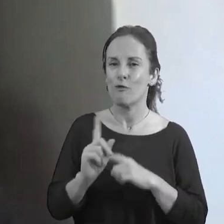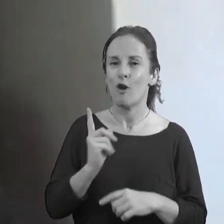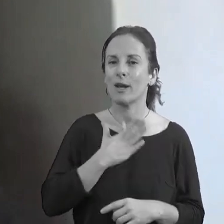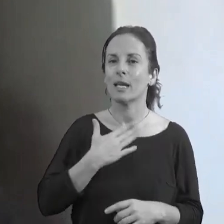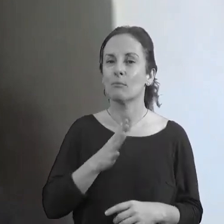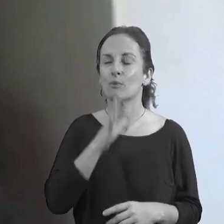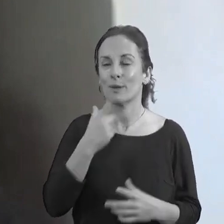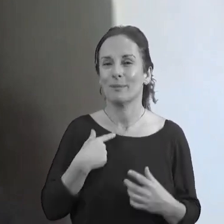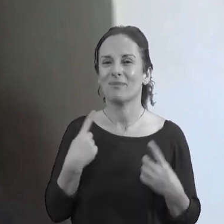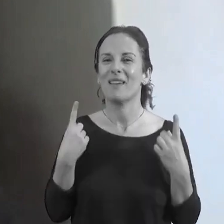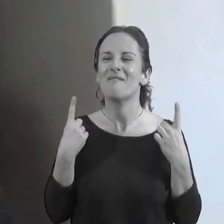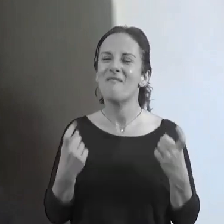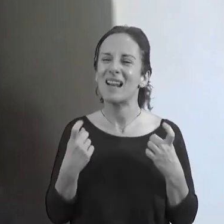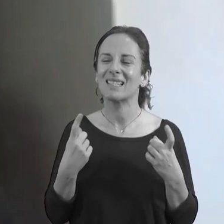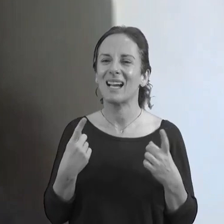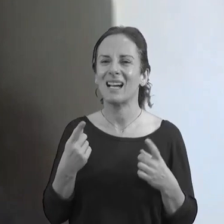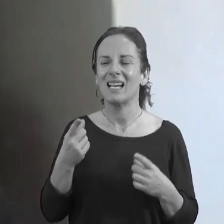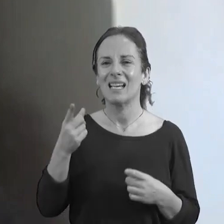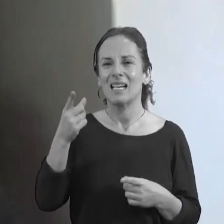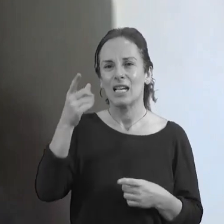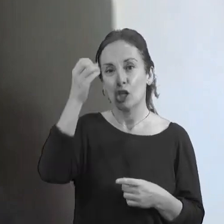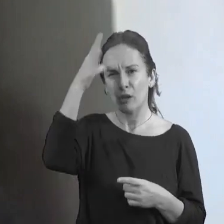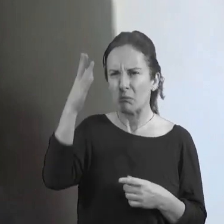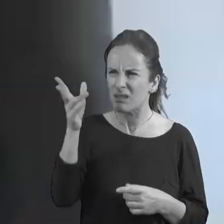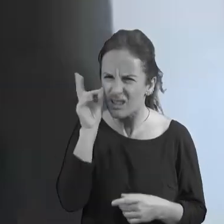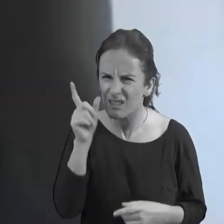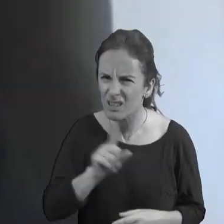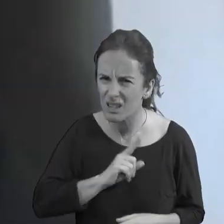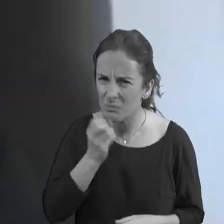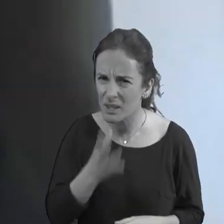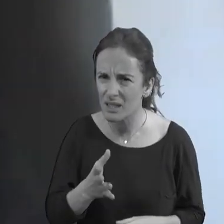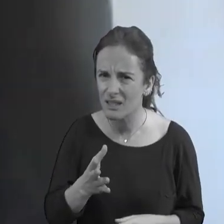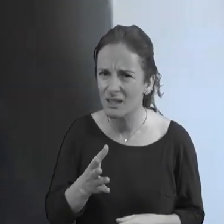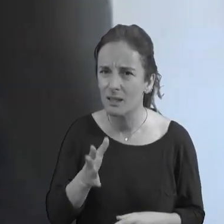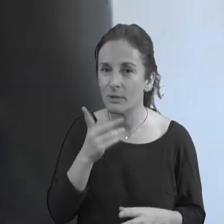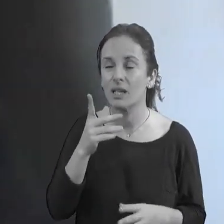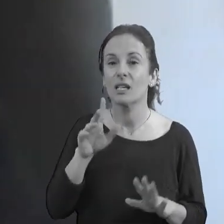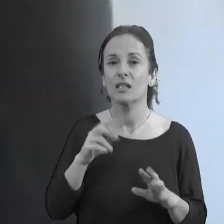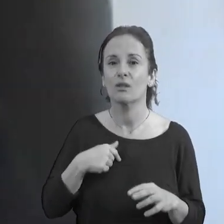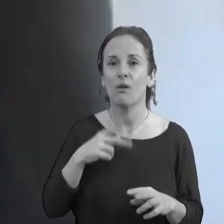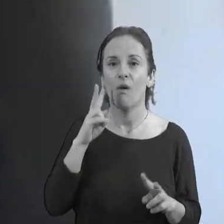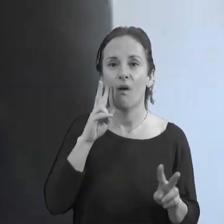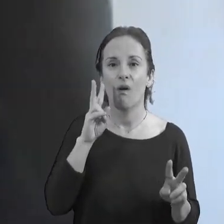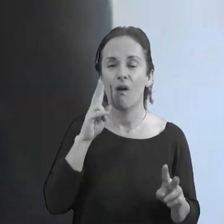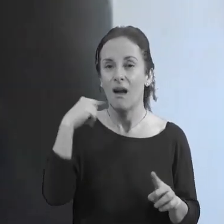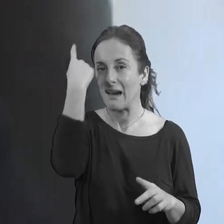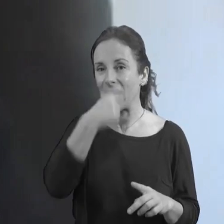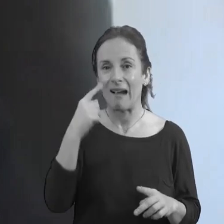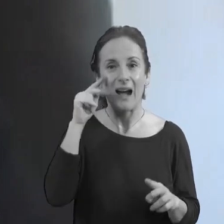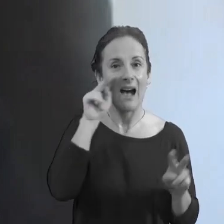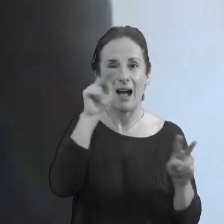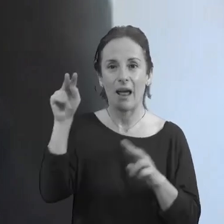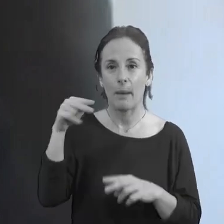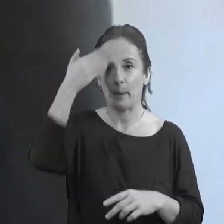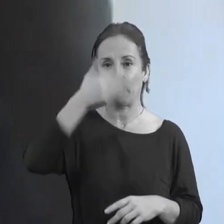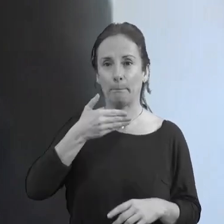por una falta de conocimiento. No sé si me escucháis, sí. Porque yo os veo congeladas, no, sí, sí, igual